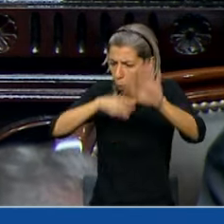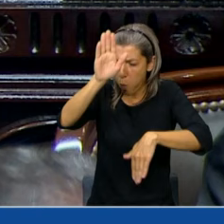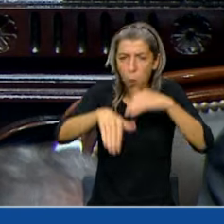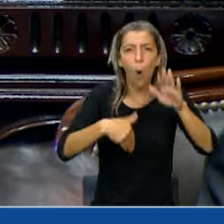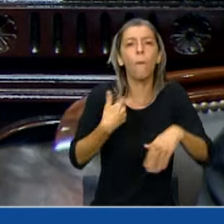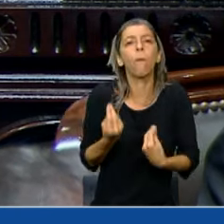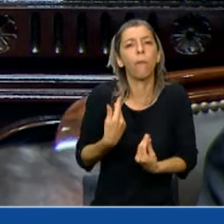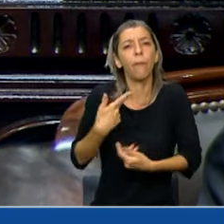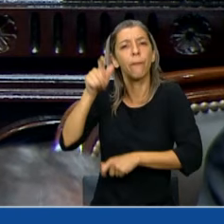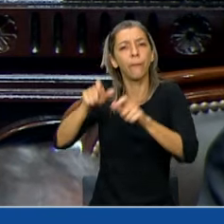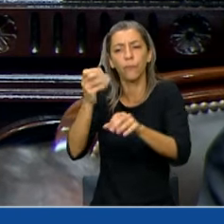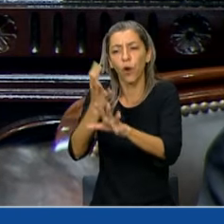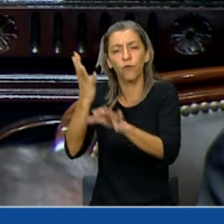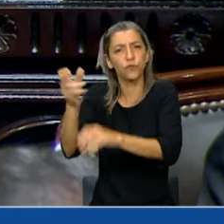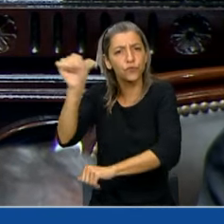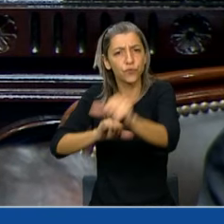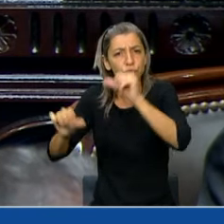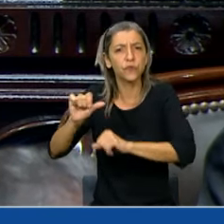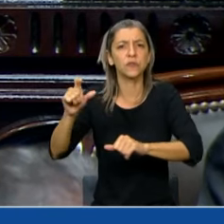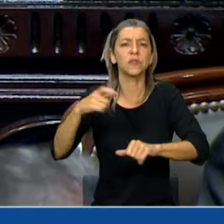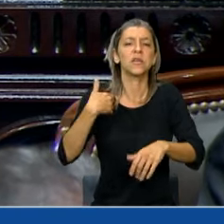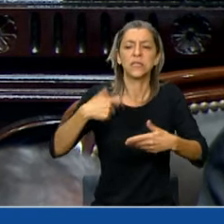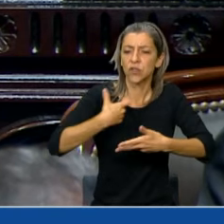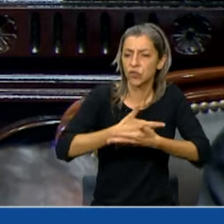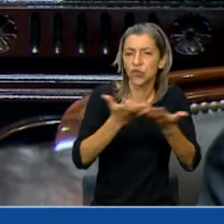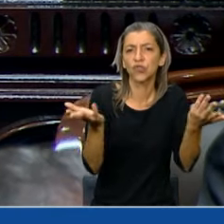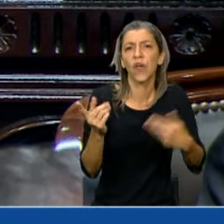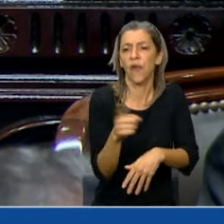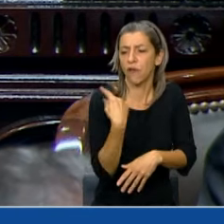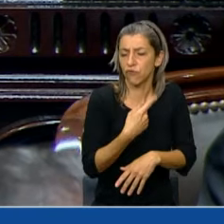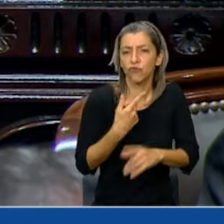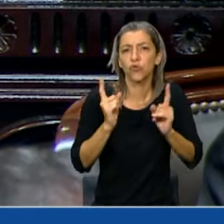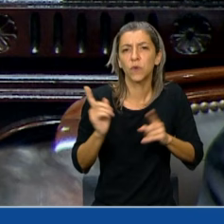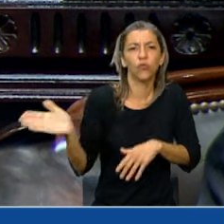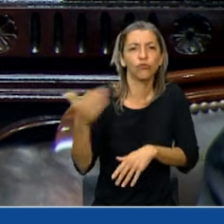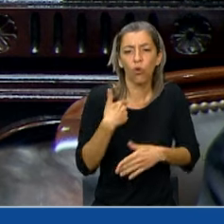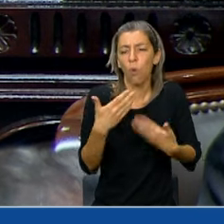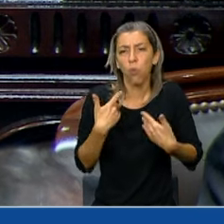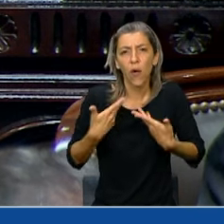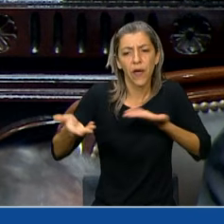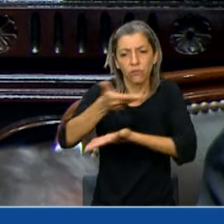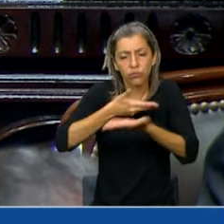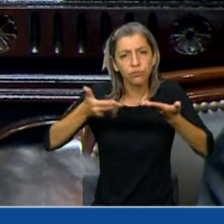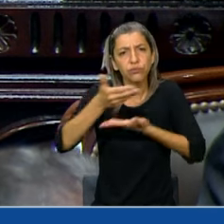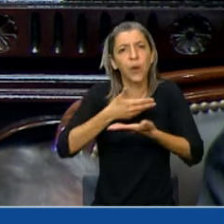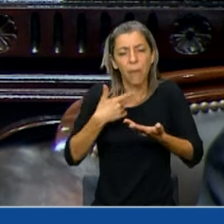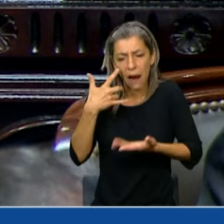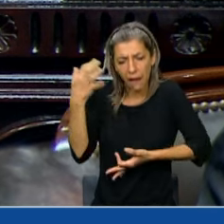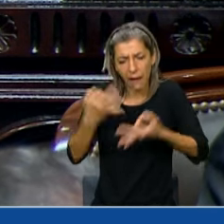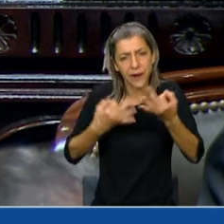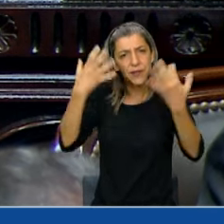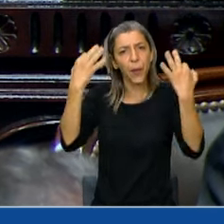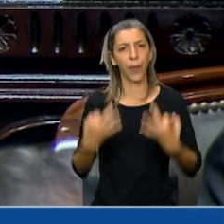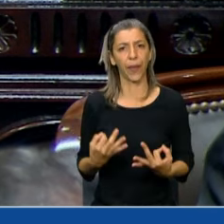comunidad política y la comunidad en general la que lo considere lo evalúe y lo exprese a partir de